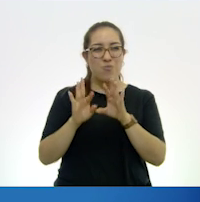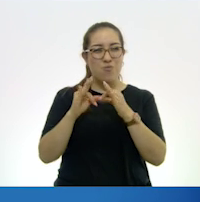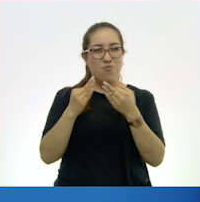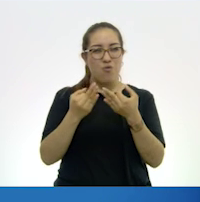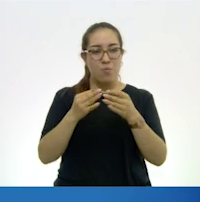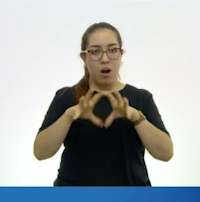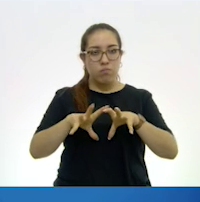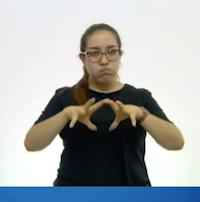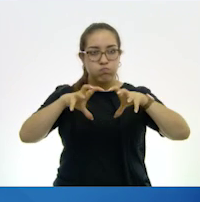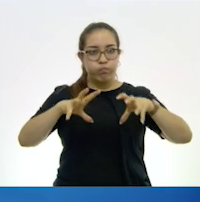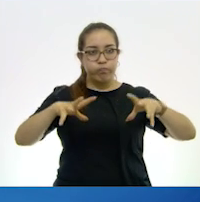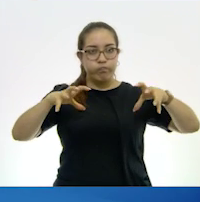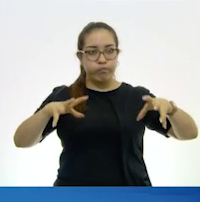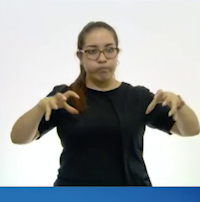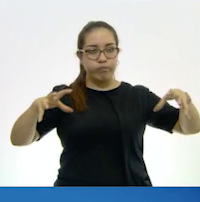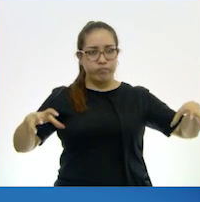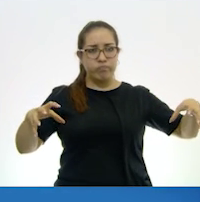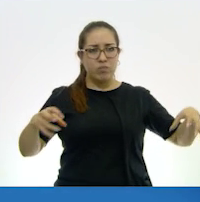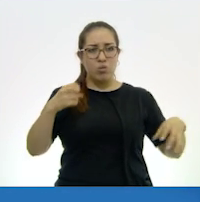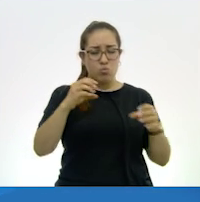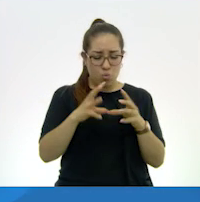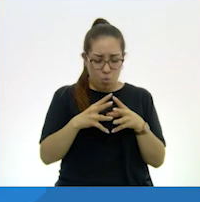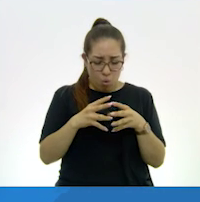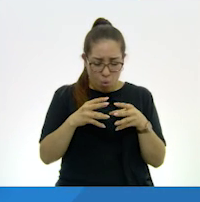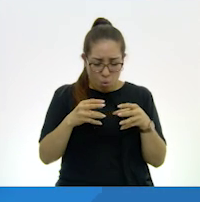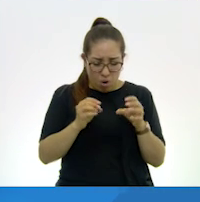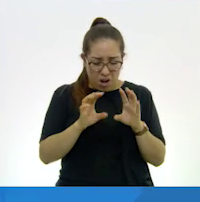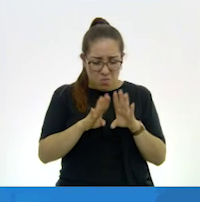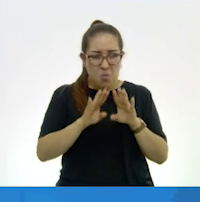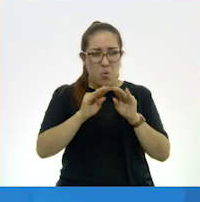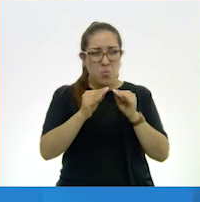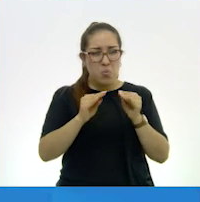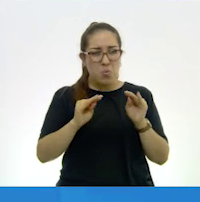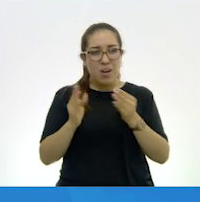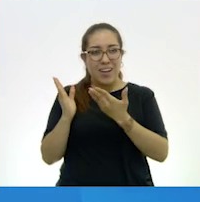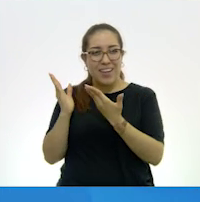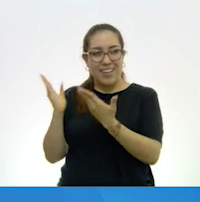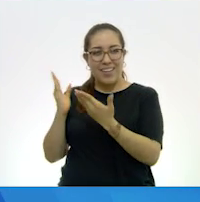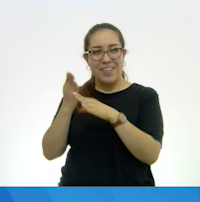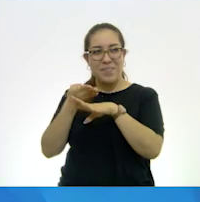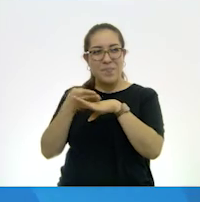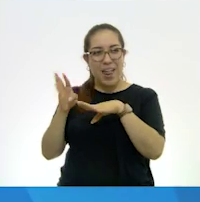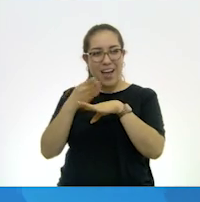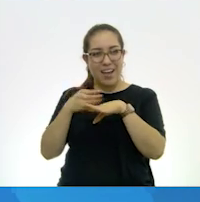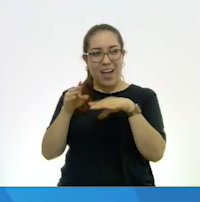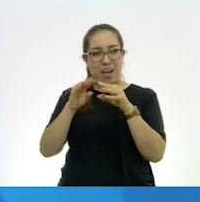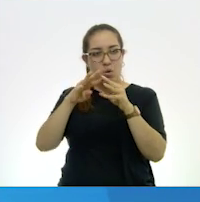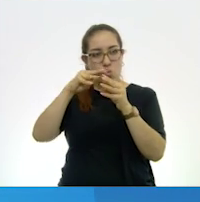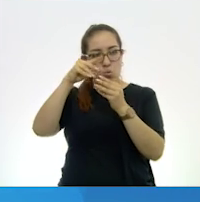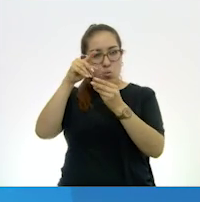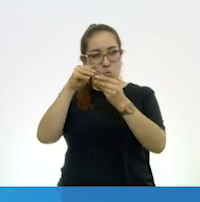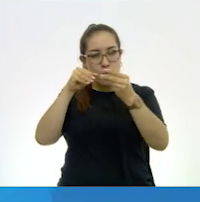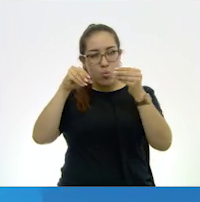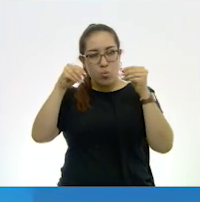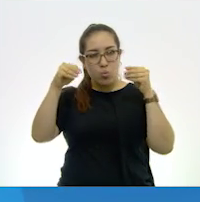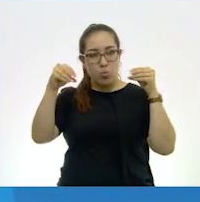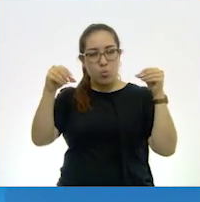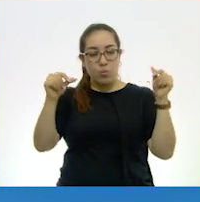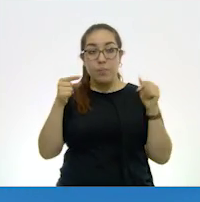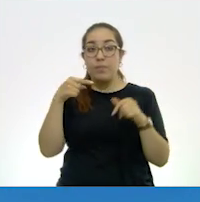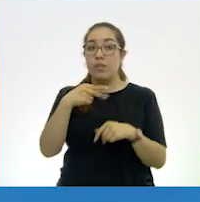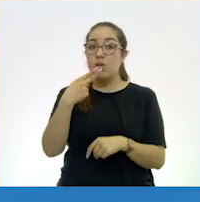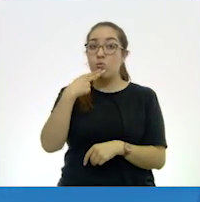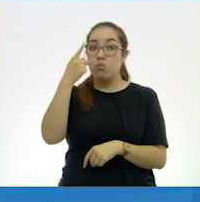mata con hojas rugosas y onduladas, con flores blancas en espiga que se usan